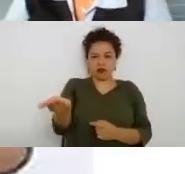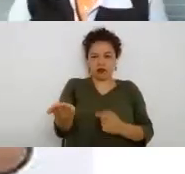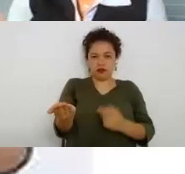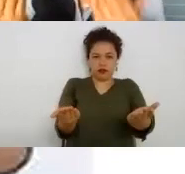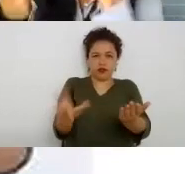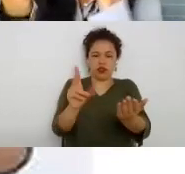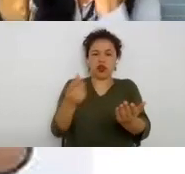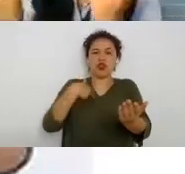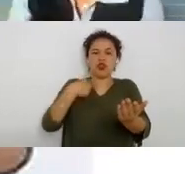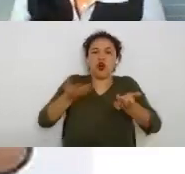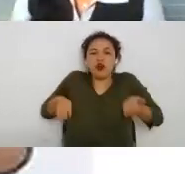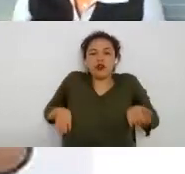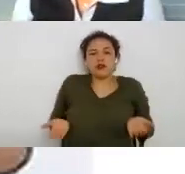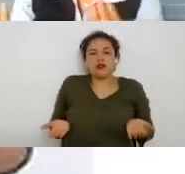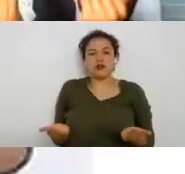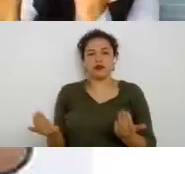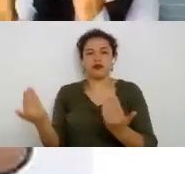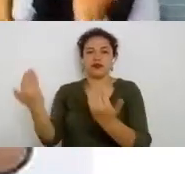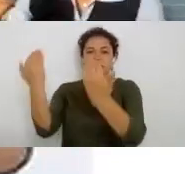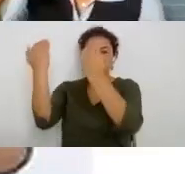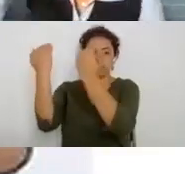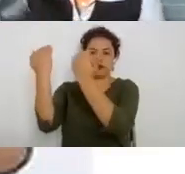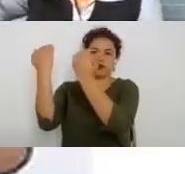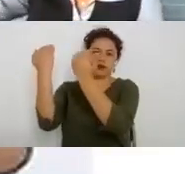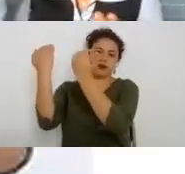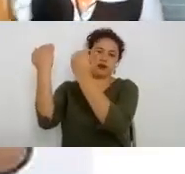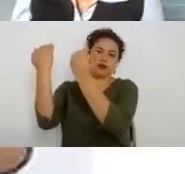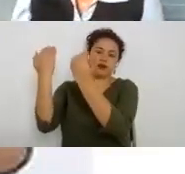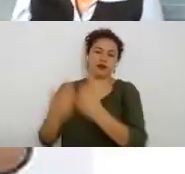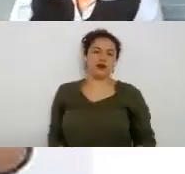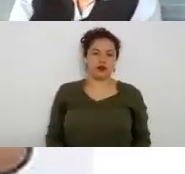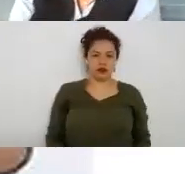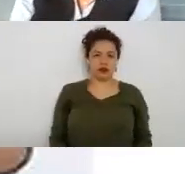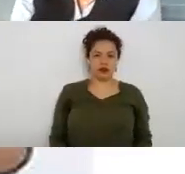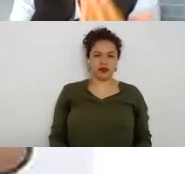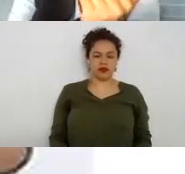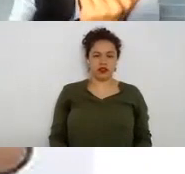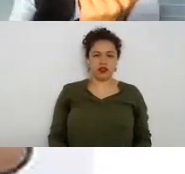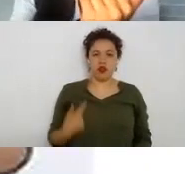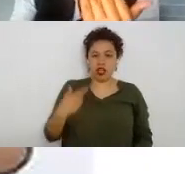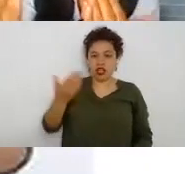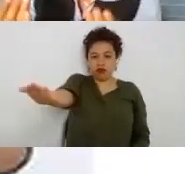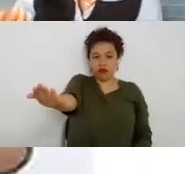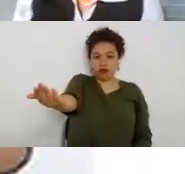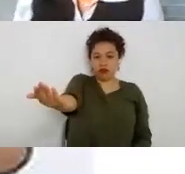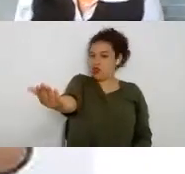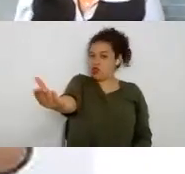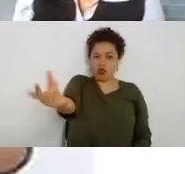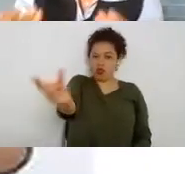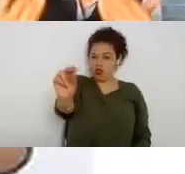voy a hacer esto con mis manos, ¿de acuerdo? O sea, mis manos no van a quedar así extendidas. Tienen que